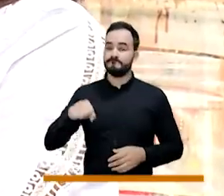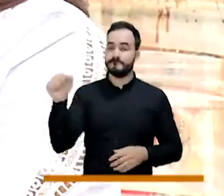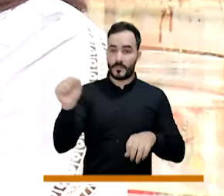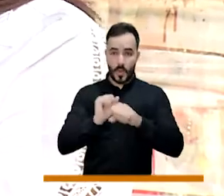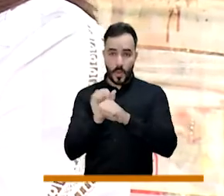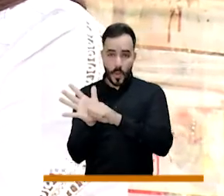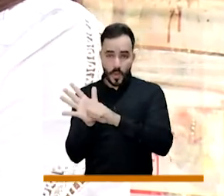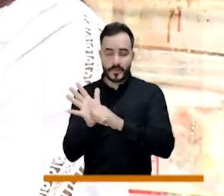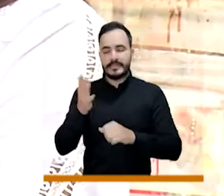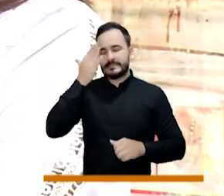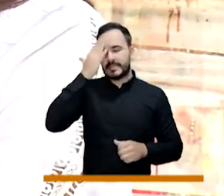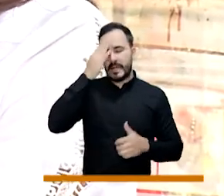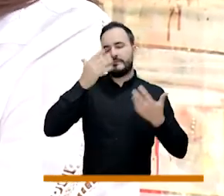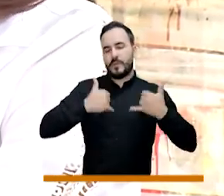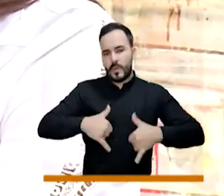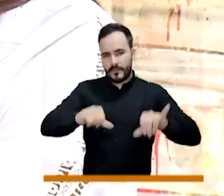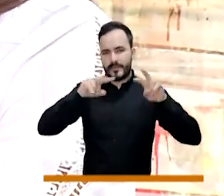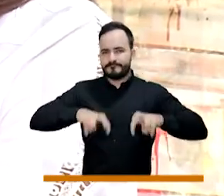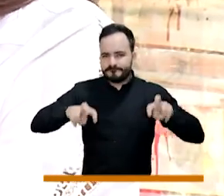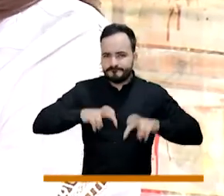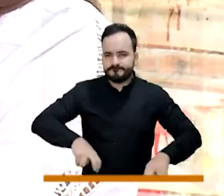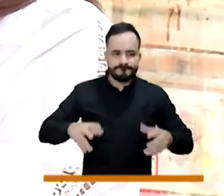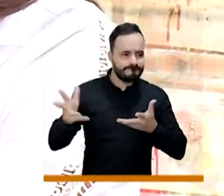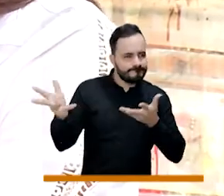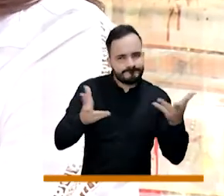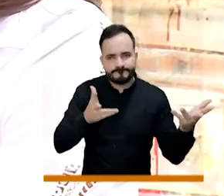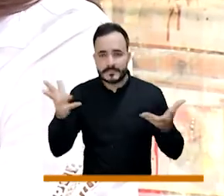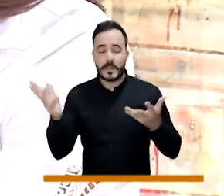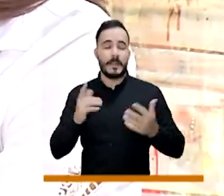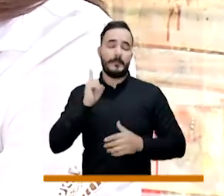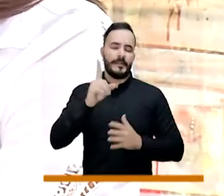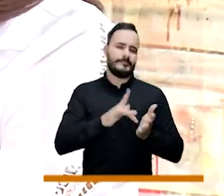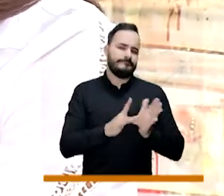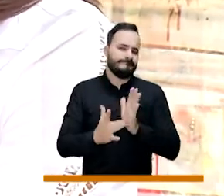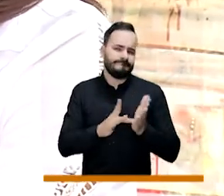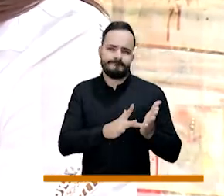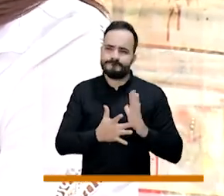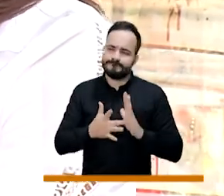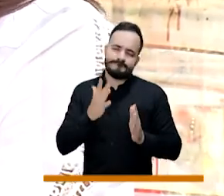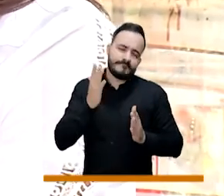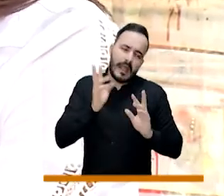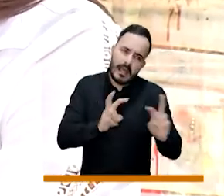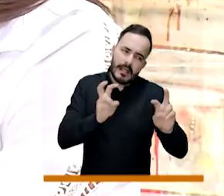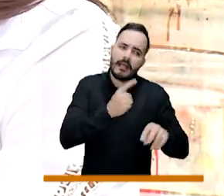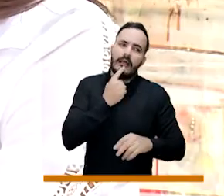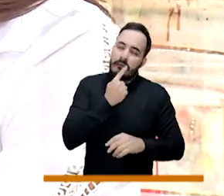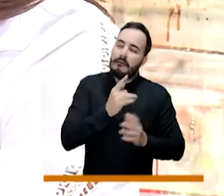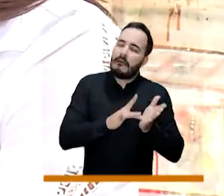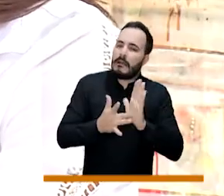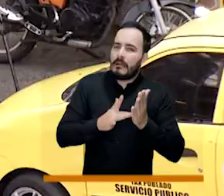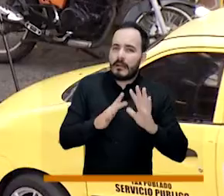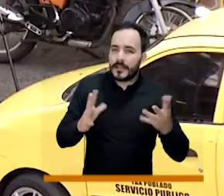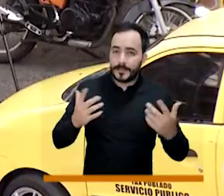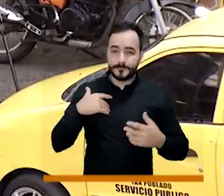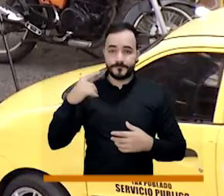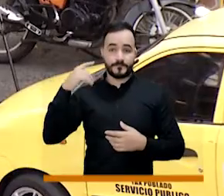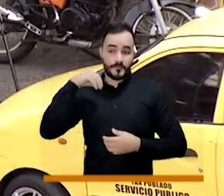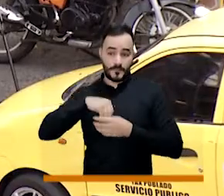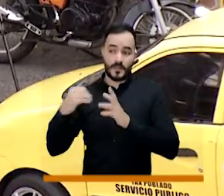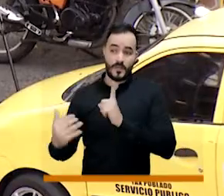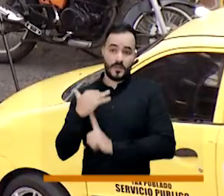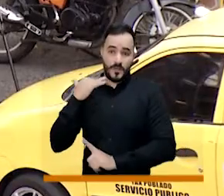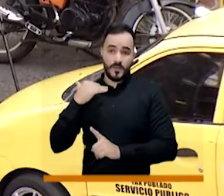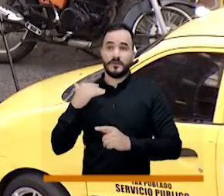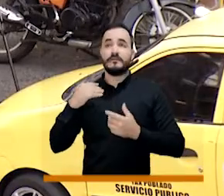todo. Sabemos que el COVID por el momento se sigue investigando, ¿cierto? Pero sí, es una hipótesis muy, pero muy posible en